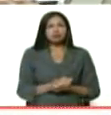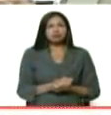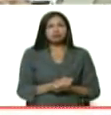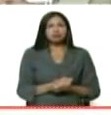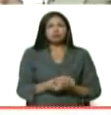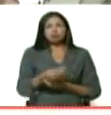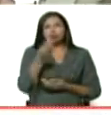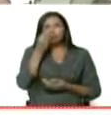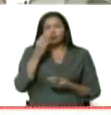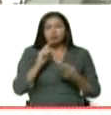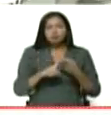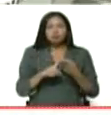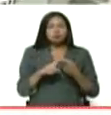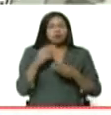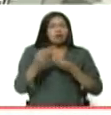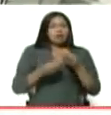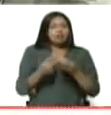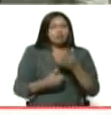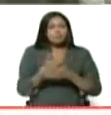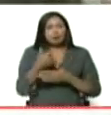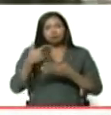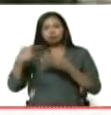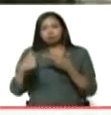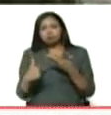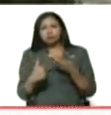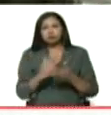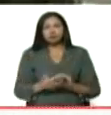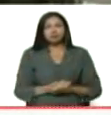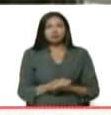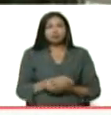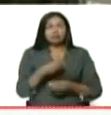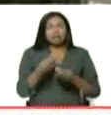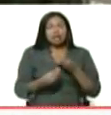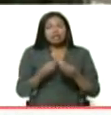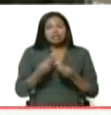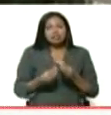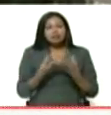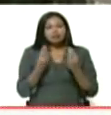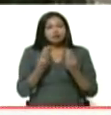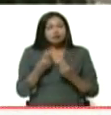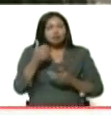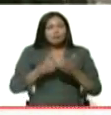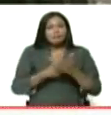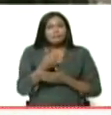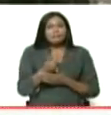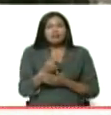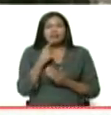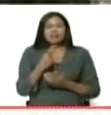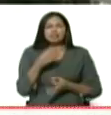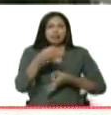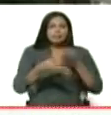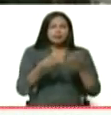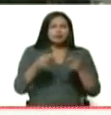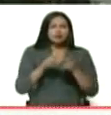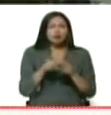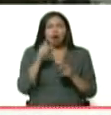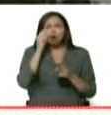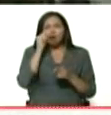menos. Hacer más con menos, hacer mucho con poco, dice un adagio